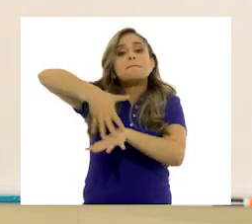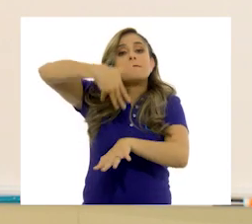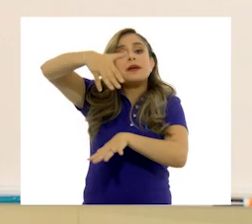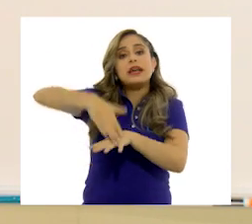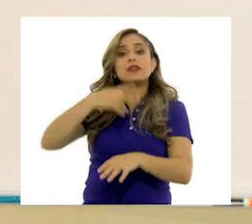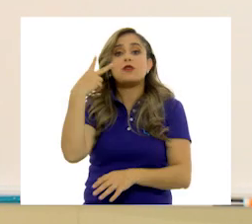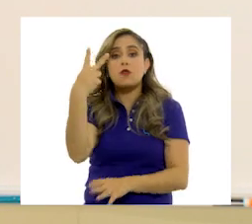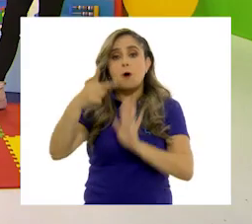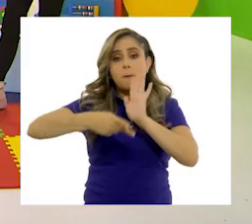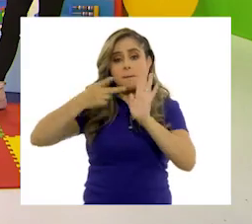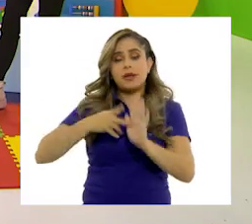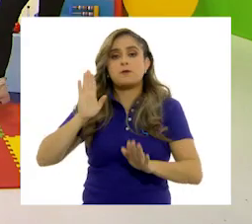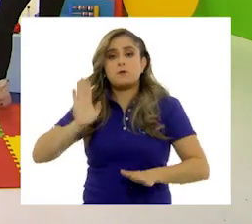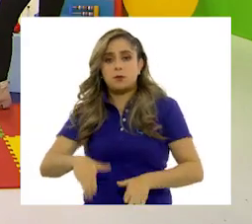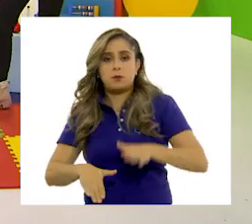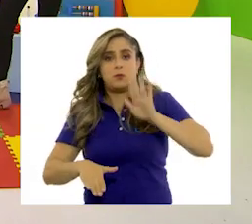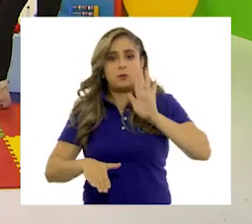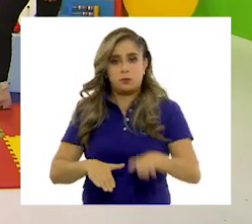2 veces.